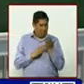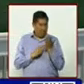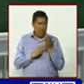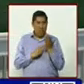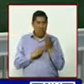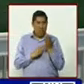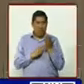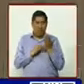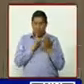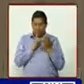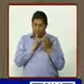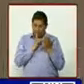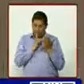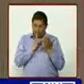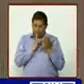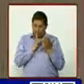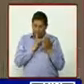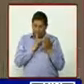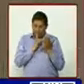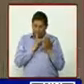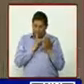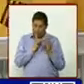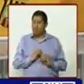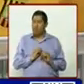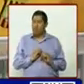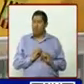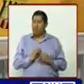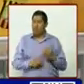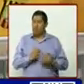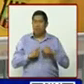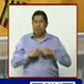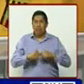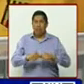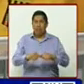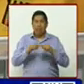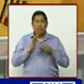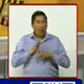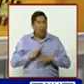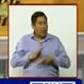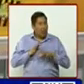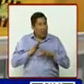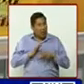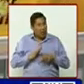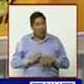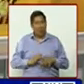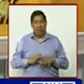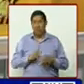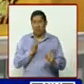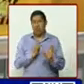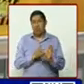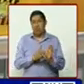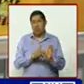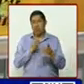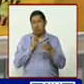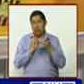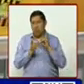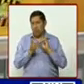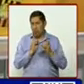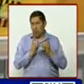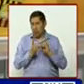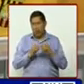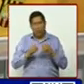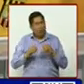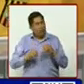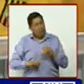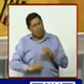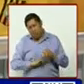Mira. Y calladito. Cerró la boca mucho. Sí, y es un hombre que fue persistente. Parece, ¿no? Tranquilo, además. Tranquilo, ¿no? Tranquilo, psicólogo deportivo, además, ¿no? Empezó desde